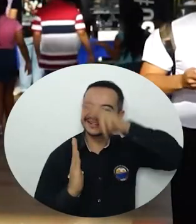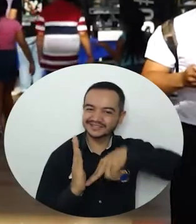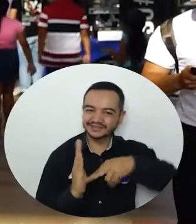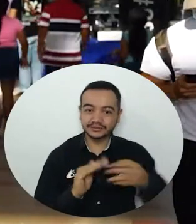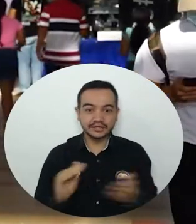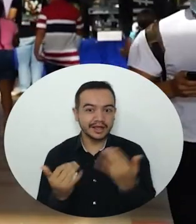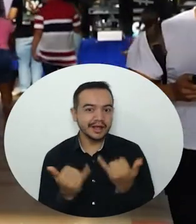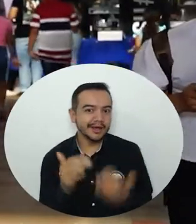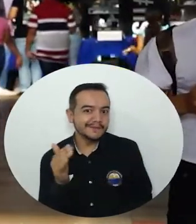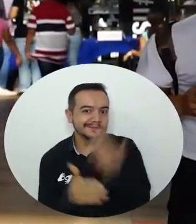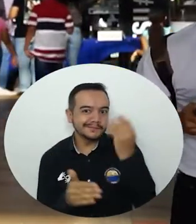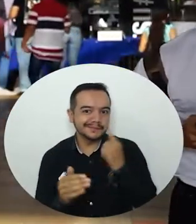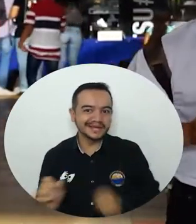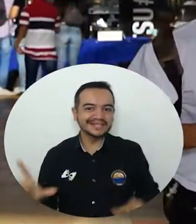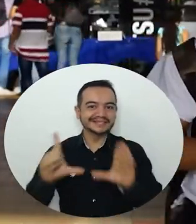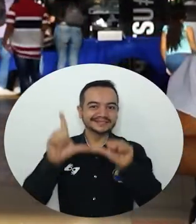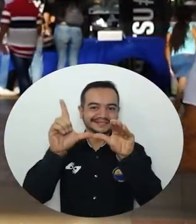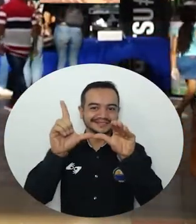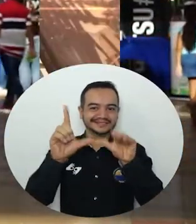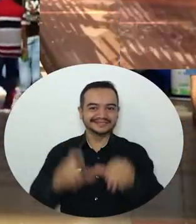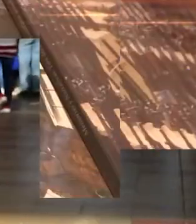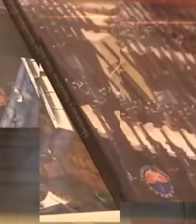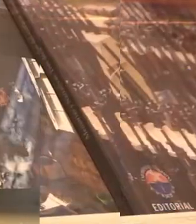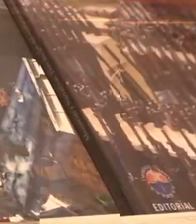Ya comienza el Campus TV.